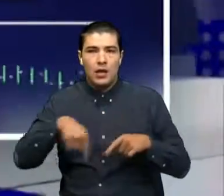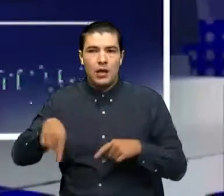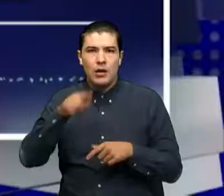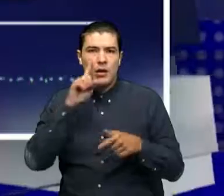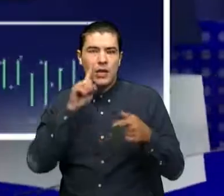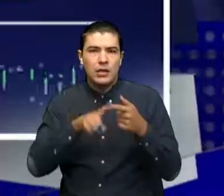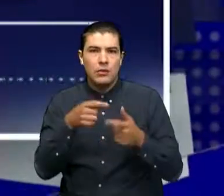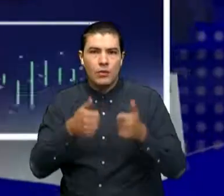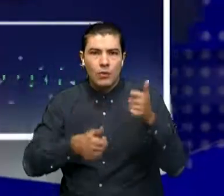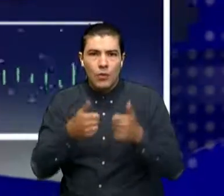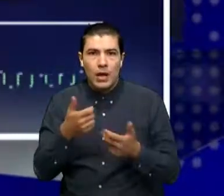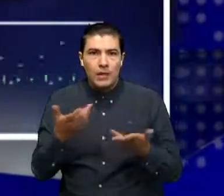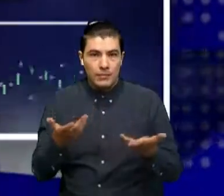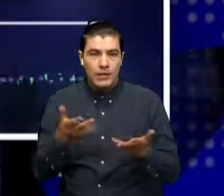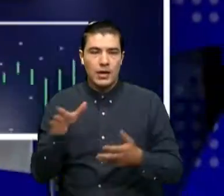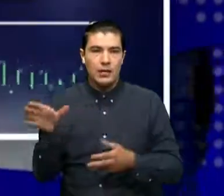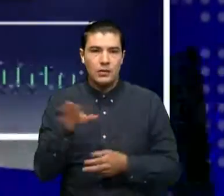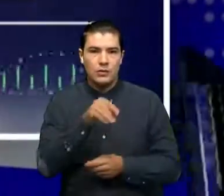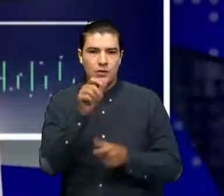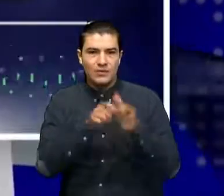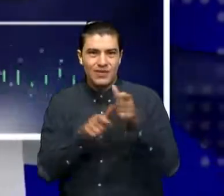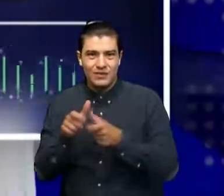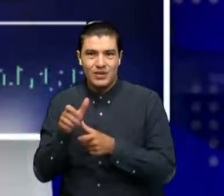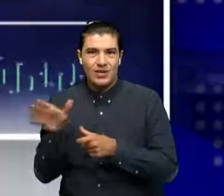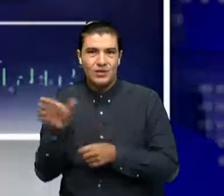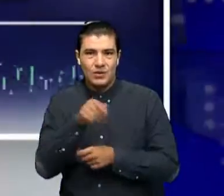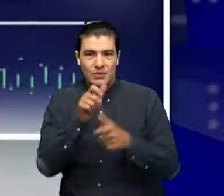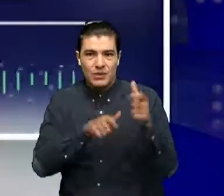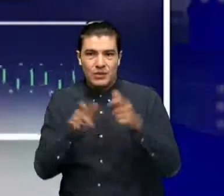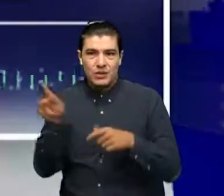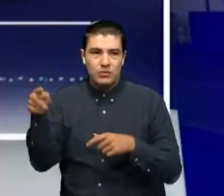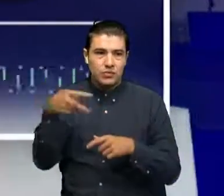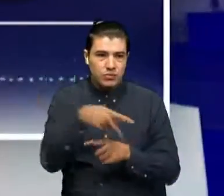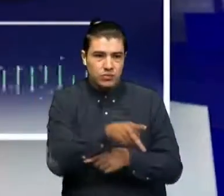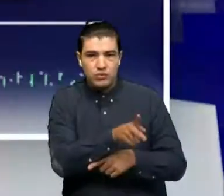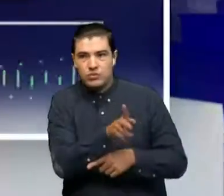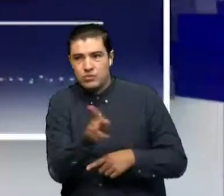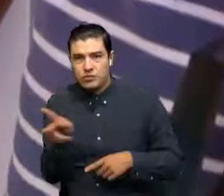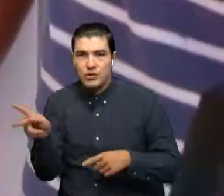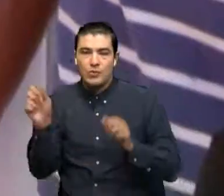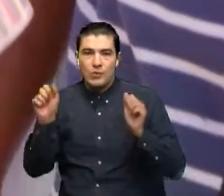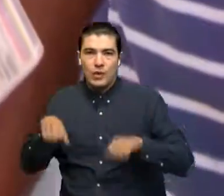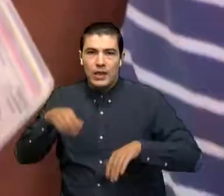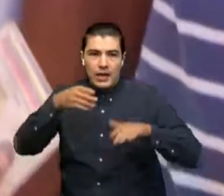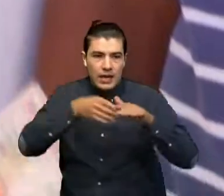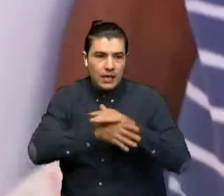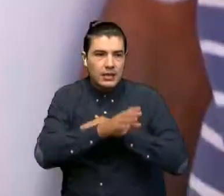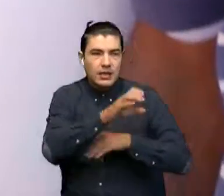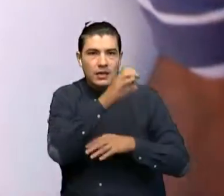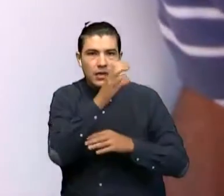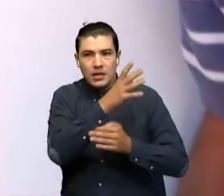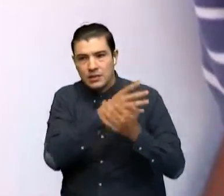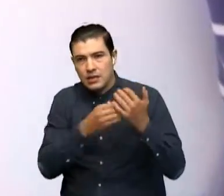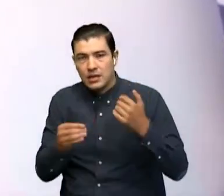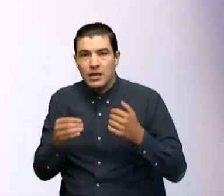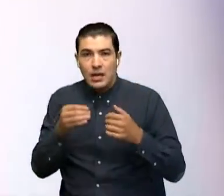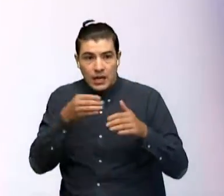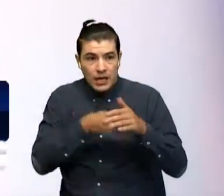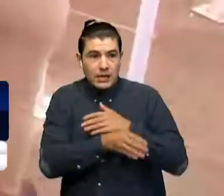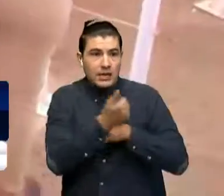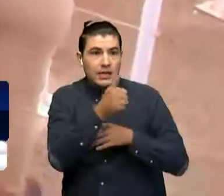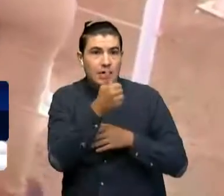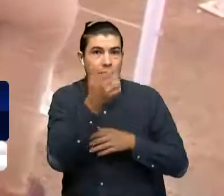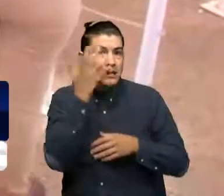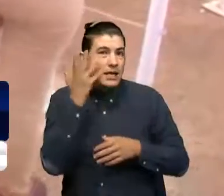busca específicamente es que las personas, la migración pendular, puedan entrar por los sitios autorizados. Tendrán 10 días a partir de la fecha de